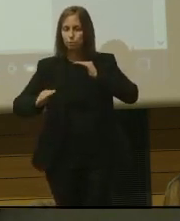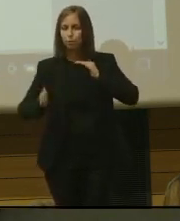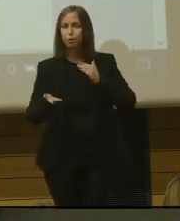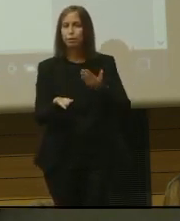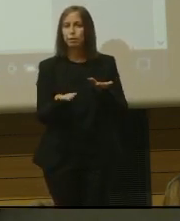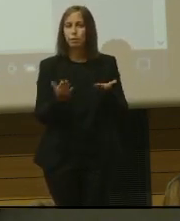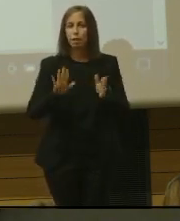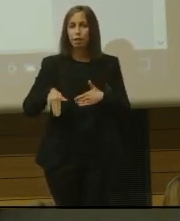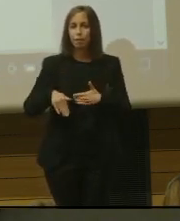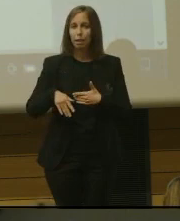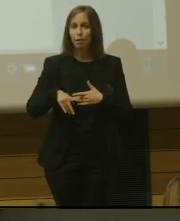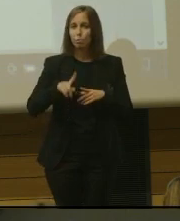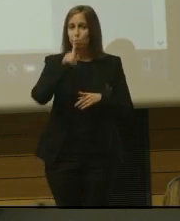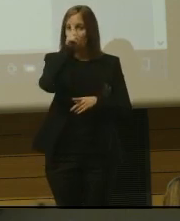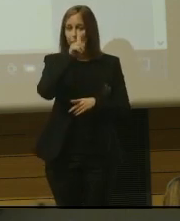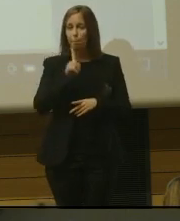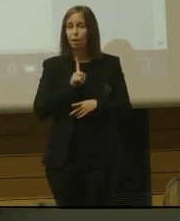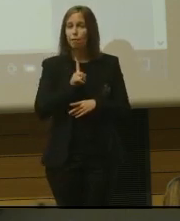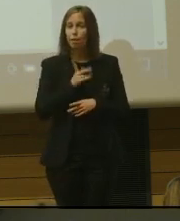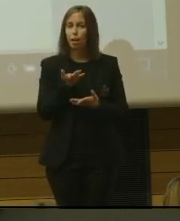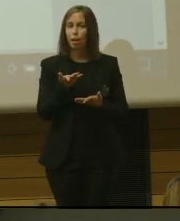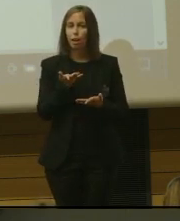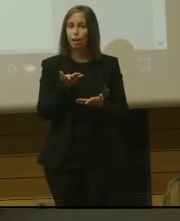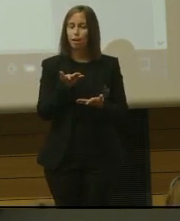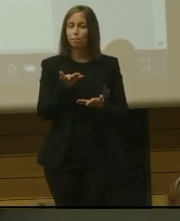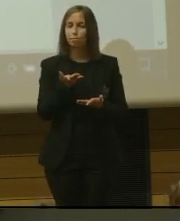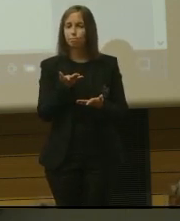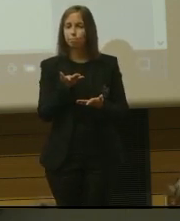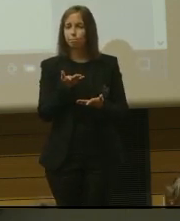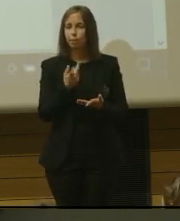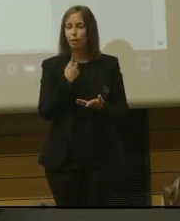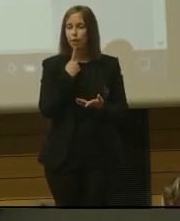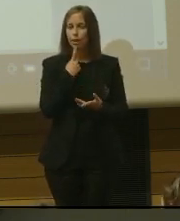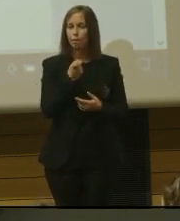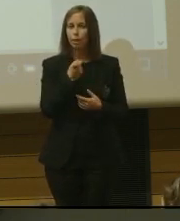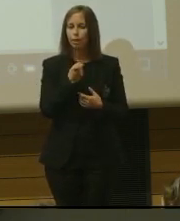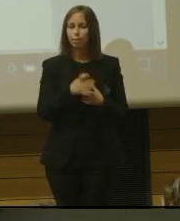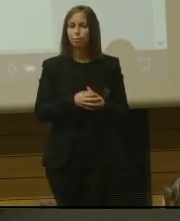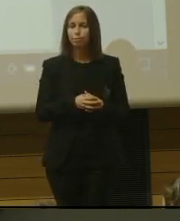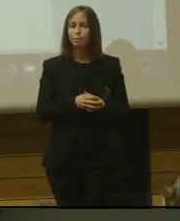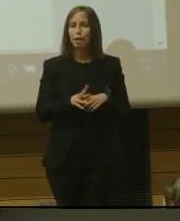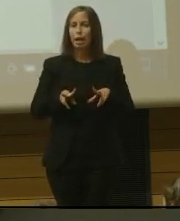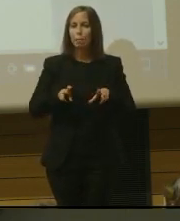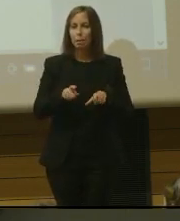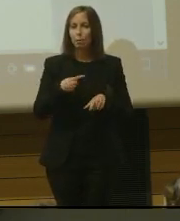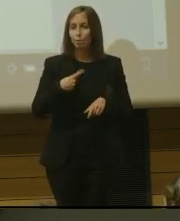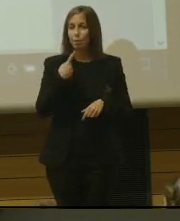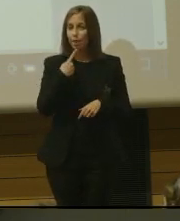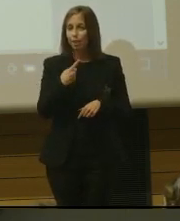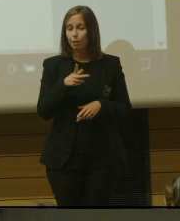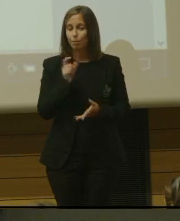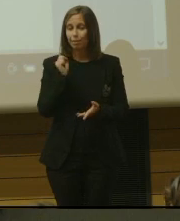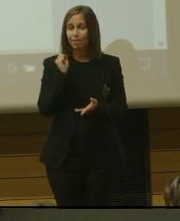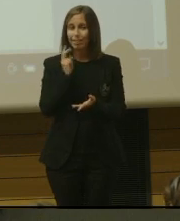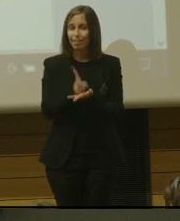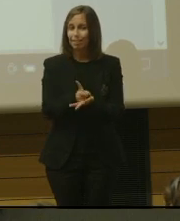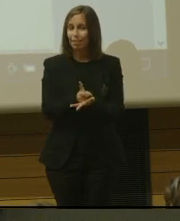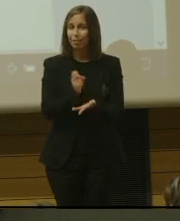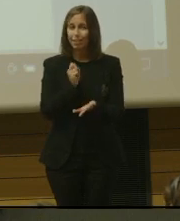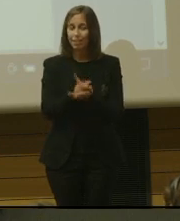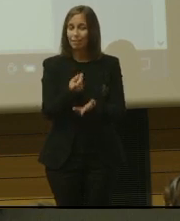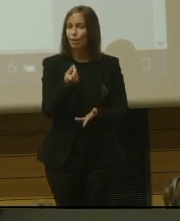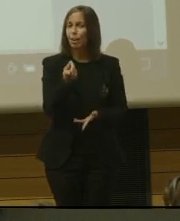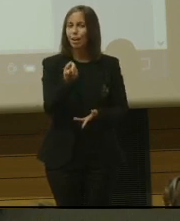Claro, esto hace que sea un perfil, pues, realmente muy complejo, ¿no? Por eso al principio decía que esto es un desafío, pero que es totalmente